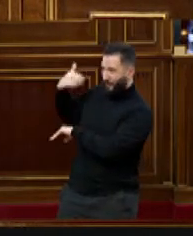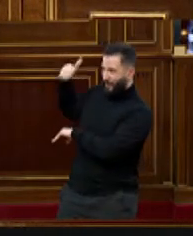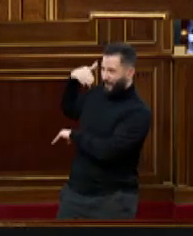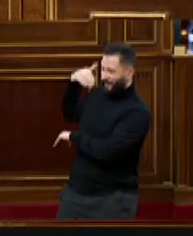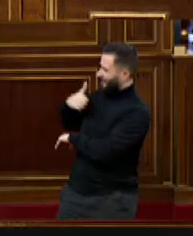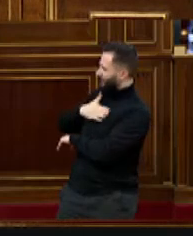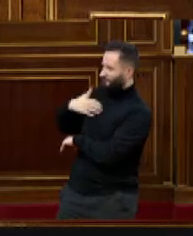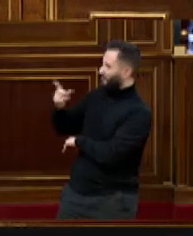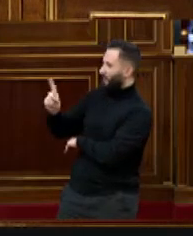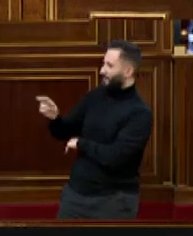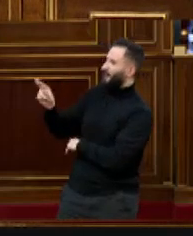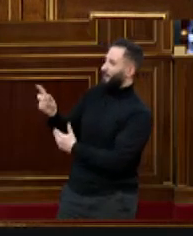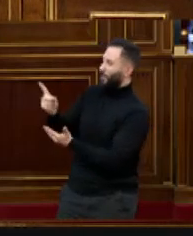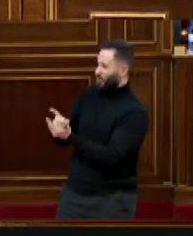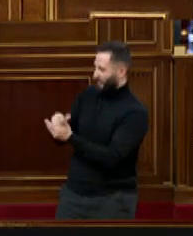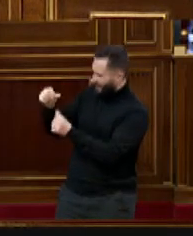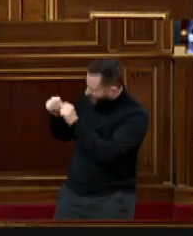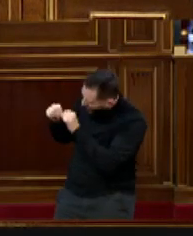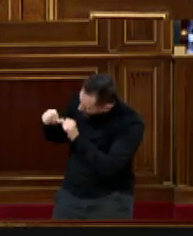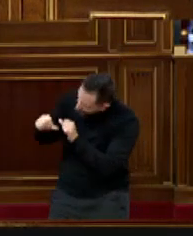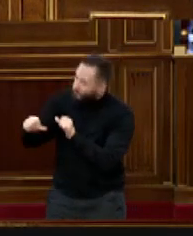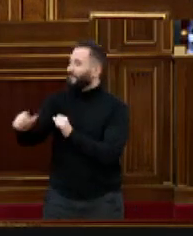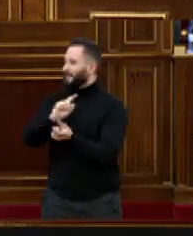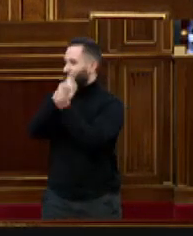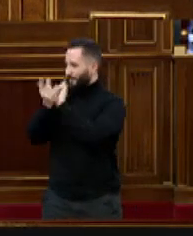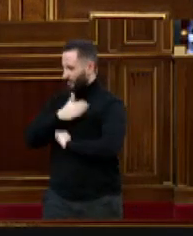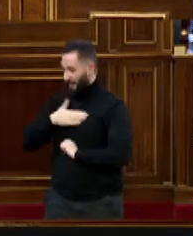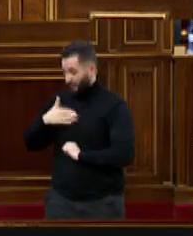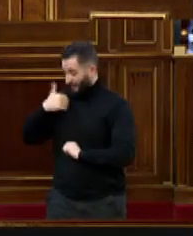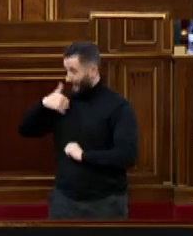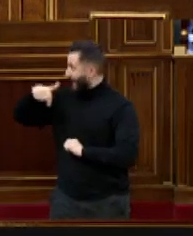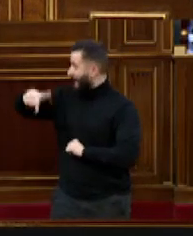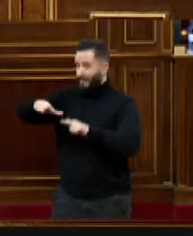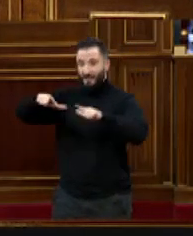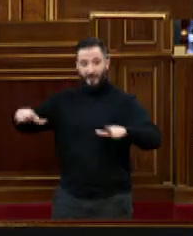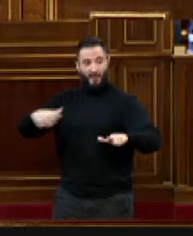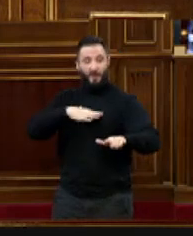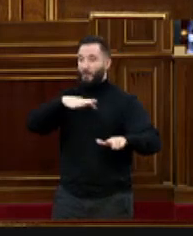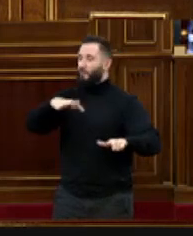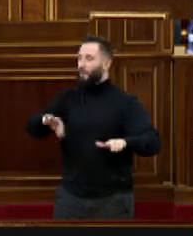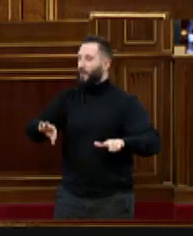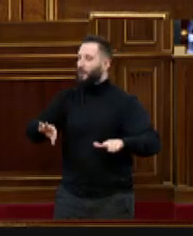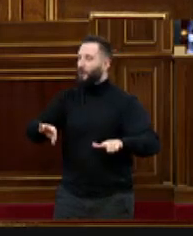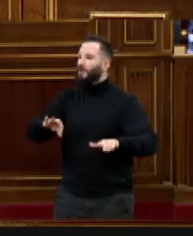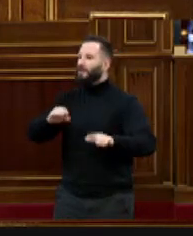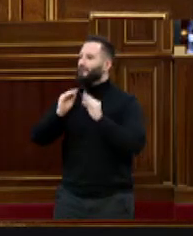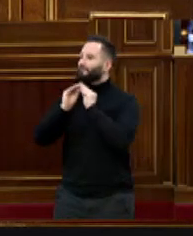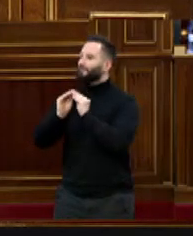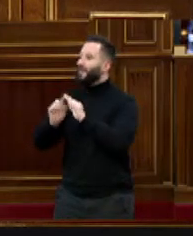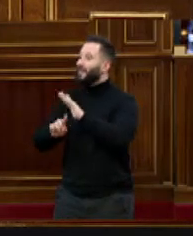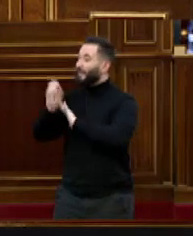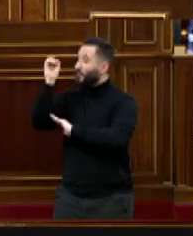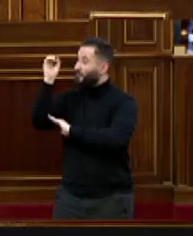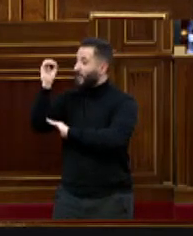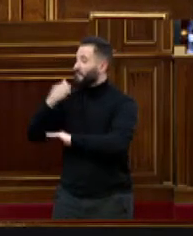es posible y que y que si hemos podido con esto y lo que llegamos hasta aquí podremos también con la conclusión y el desarrollo de la Norma que tardará